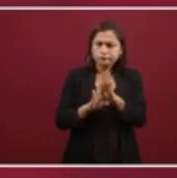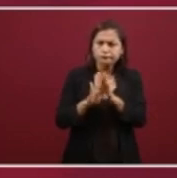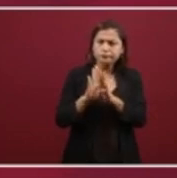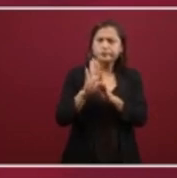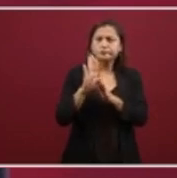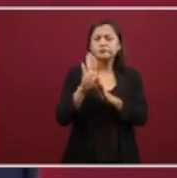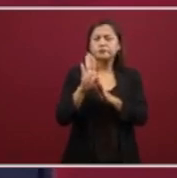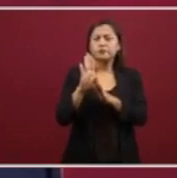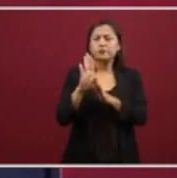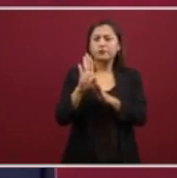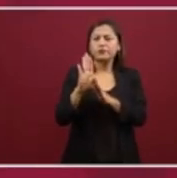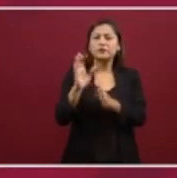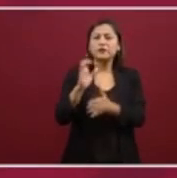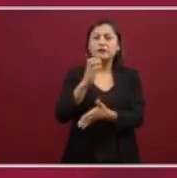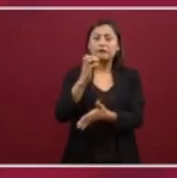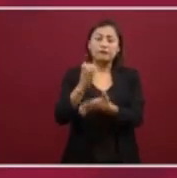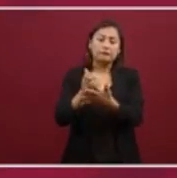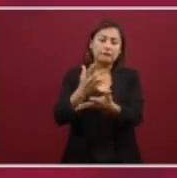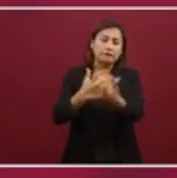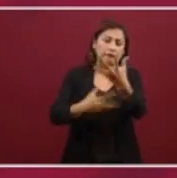el comercio exterior,